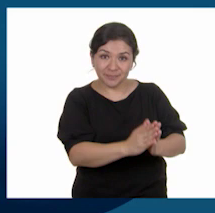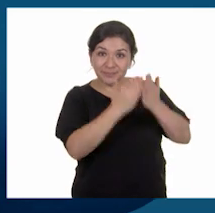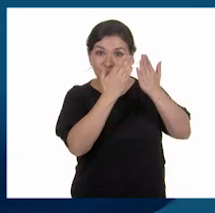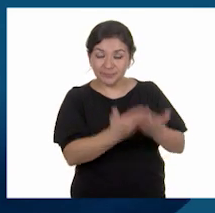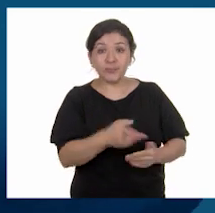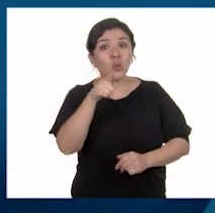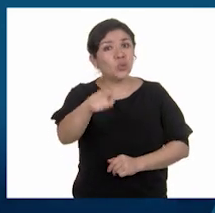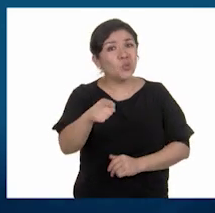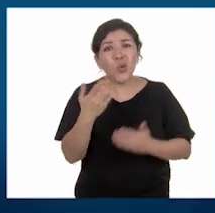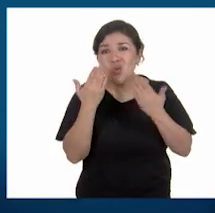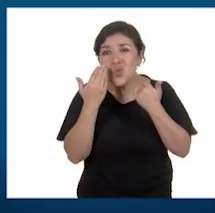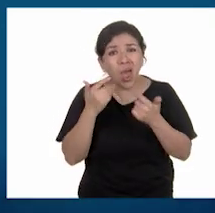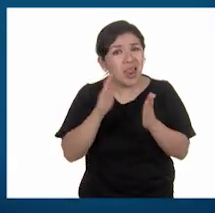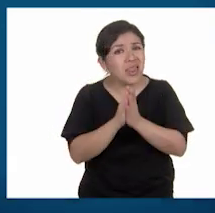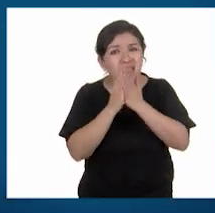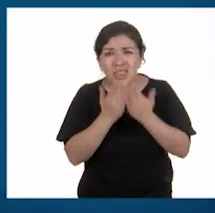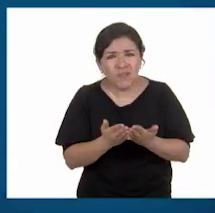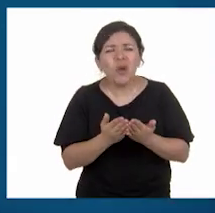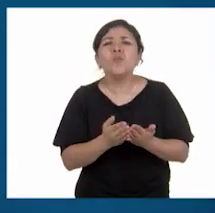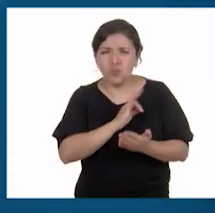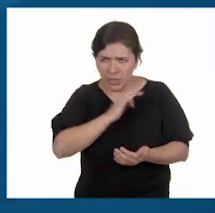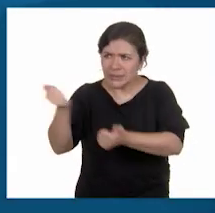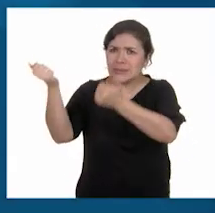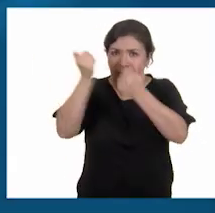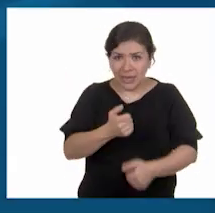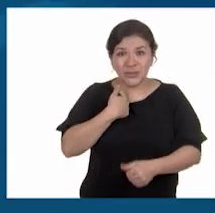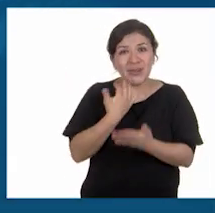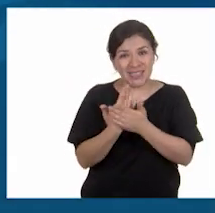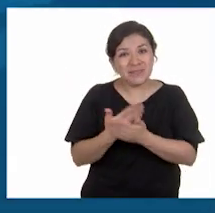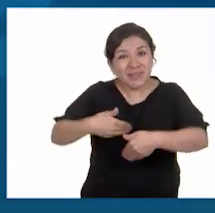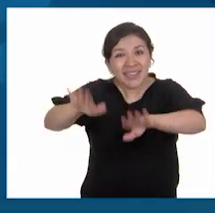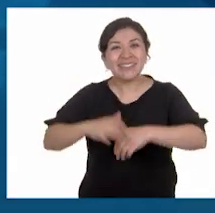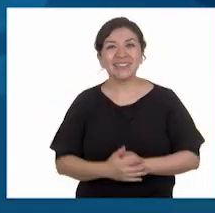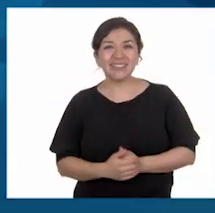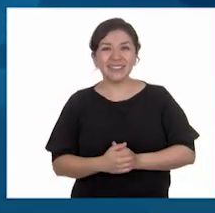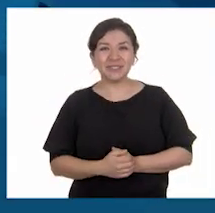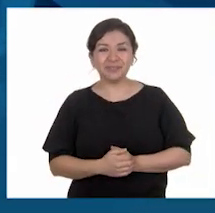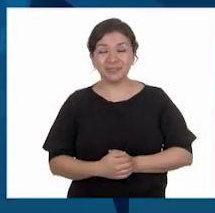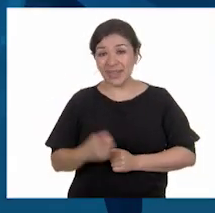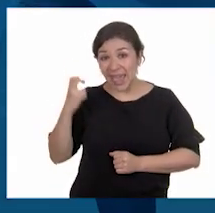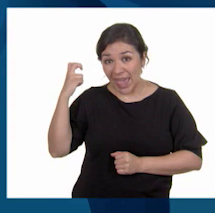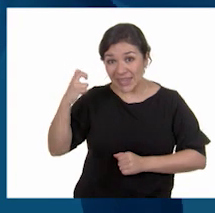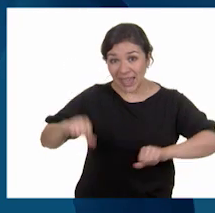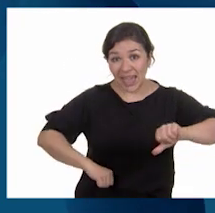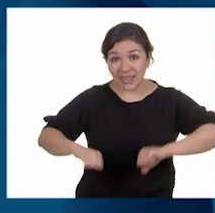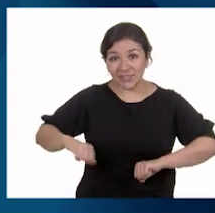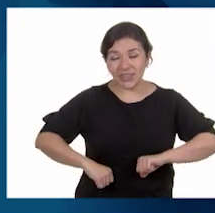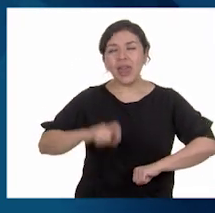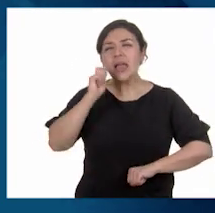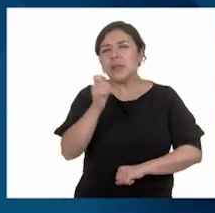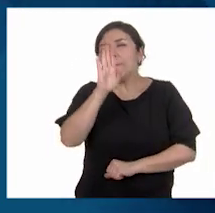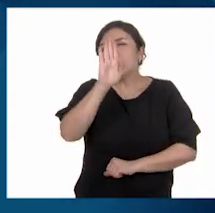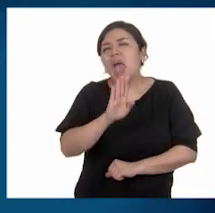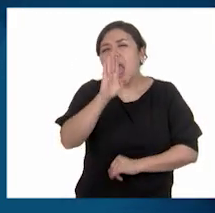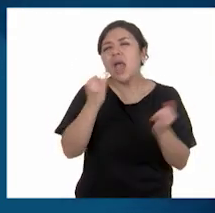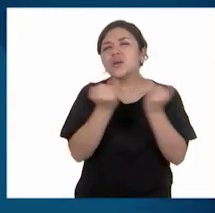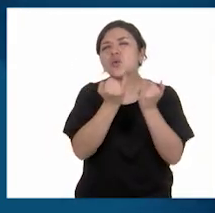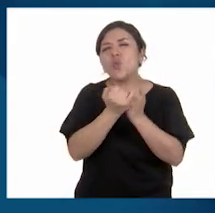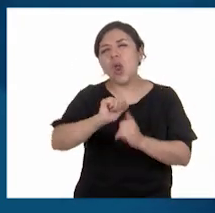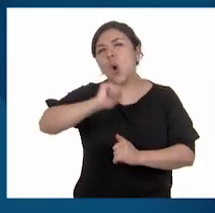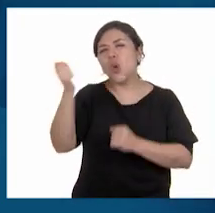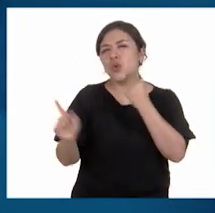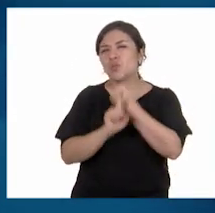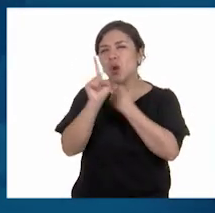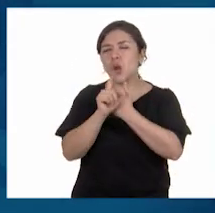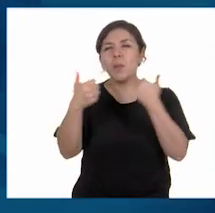Si no lo tienen a la mano, corran por él. Mira, Raúl. Este desafío es parecido al problema que